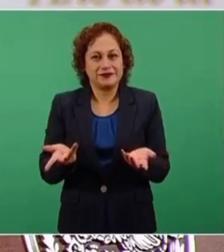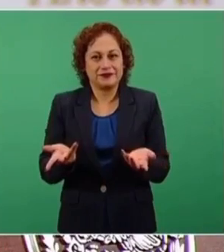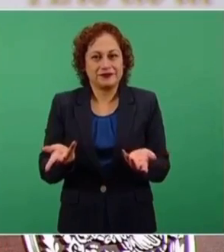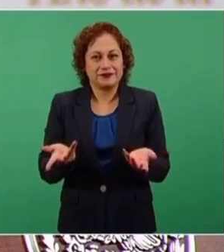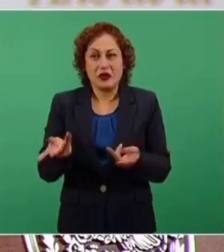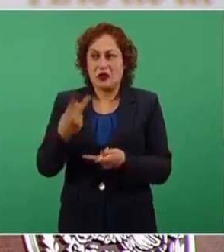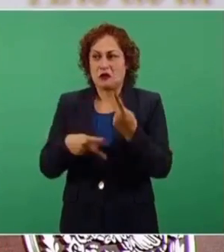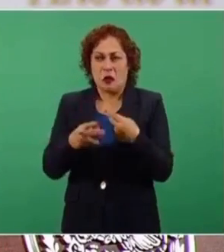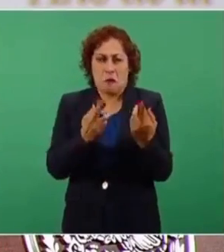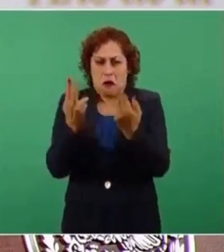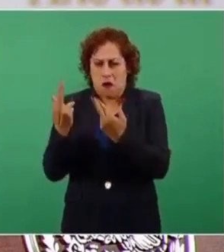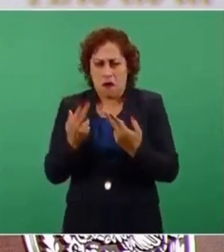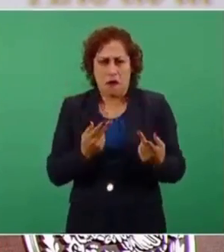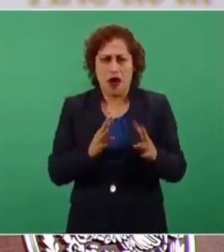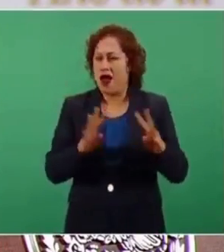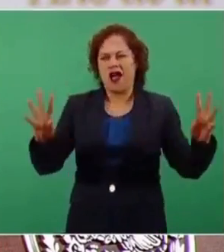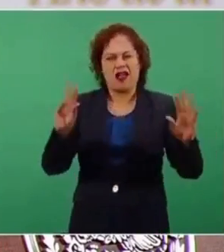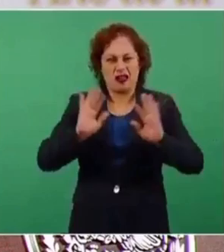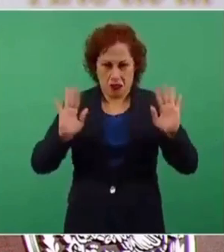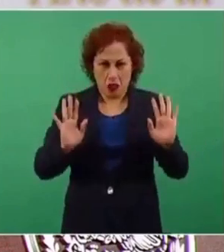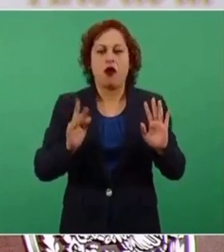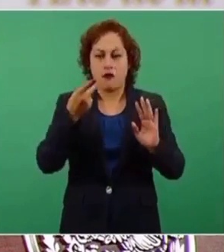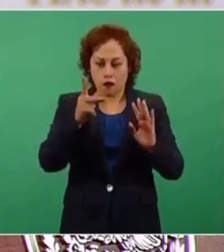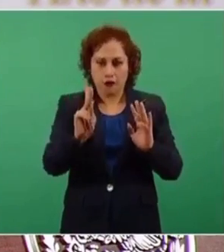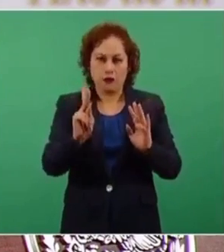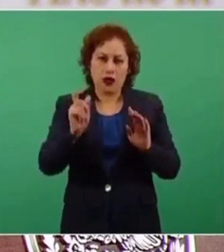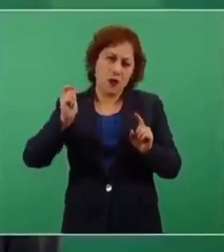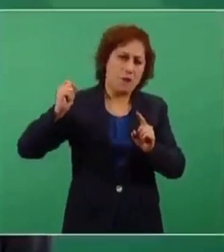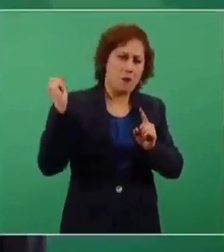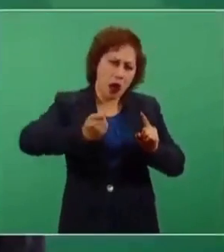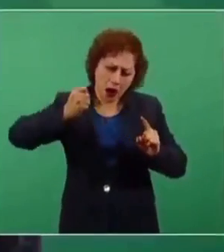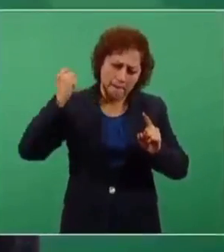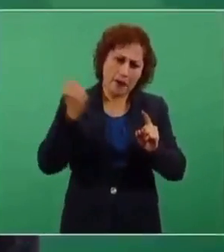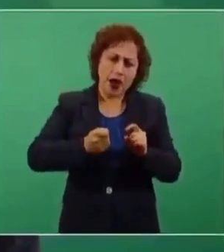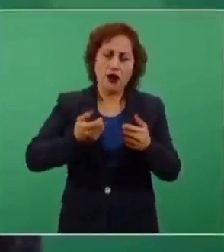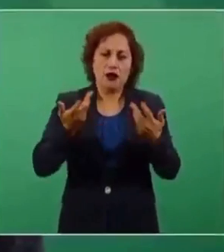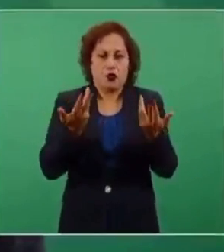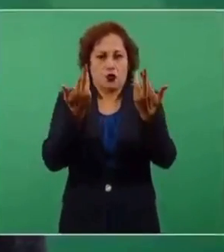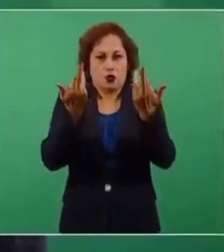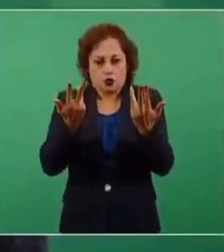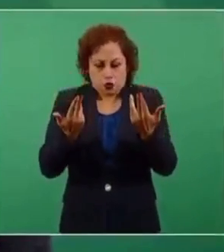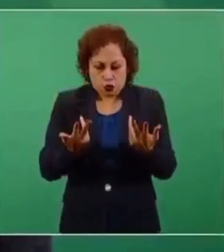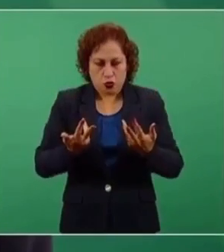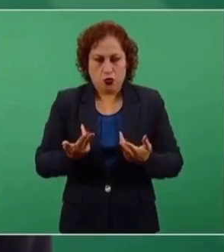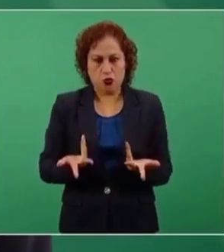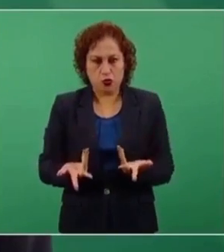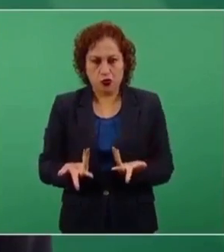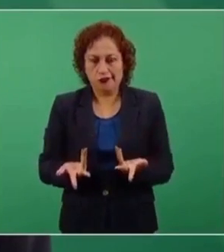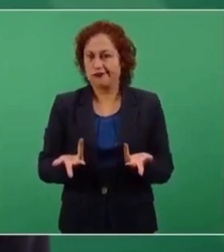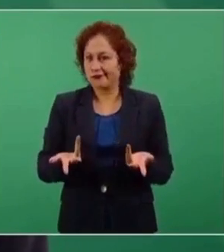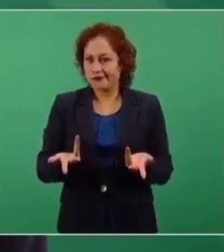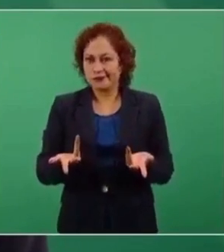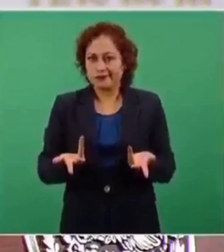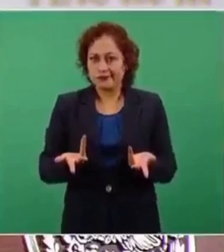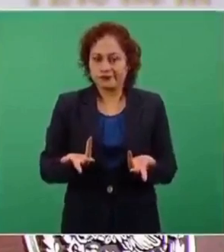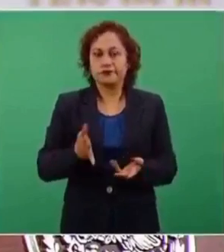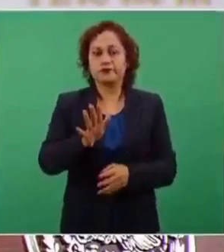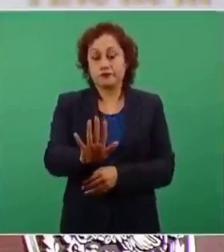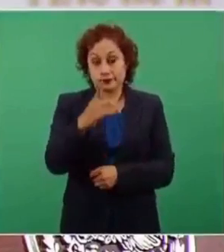lo destruyeron, o sea, no todo, ¿no? Pero sí, era martillo. Y es una causa muy